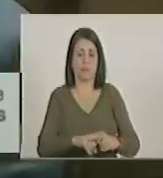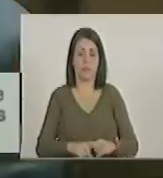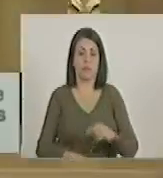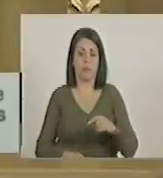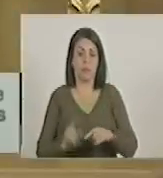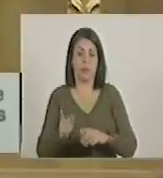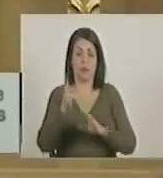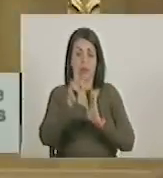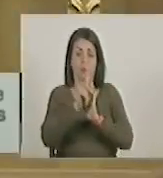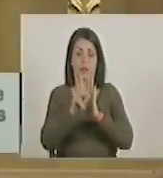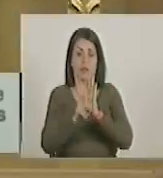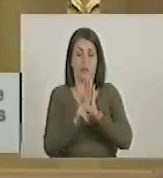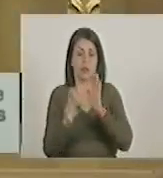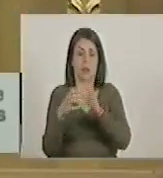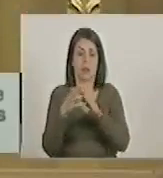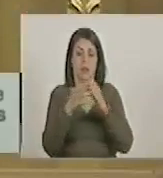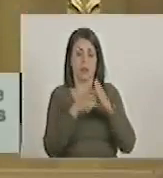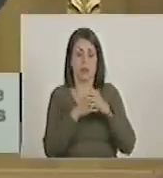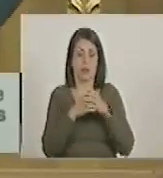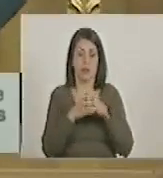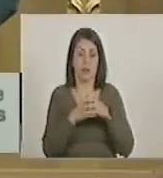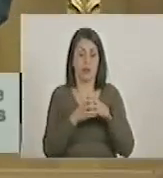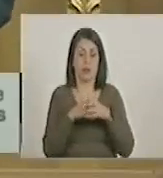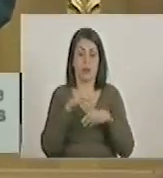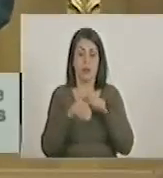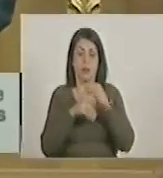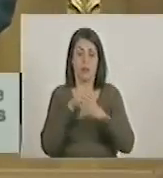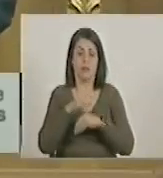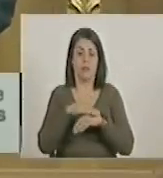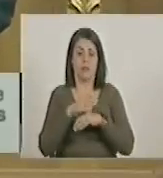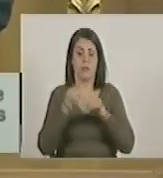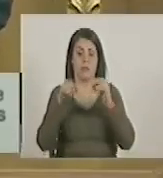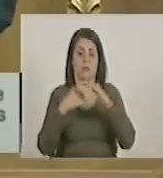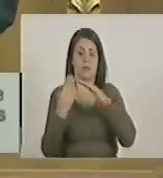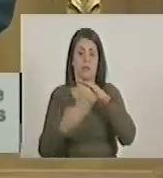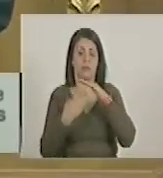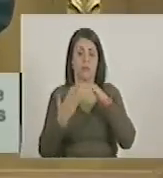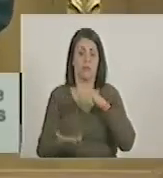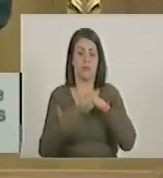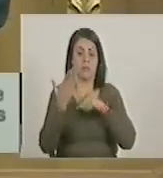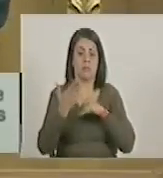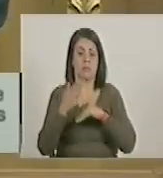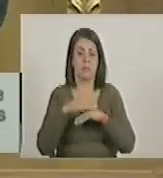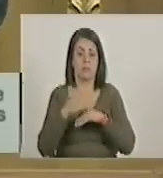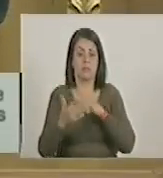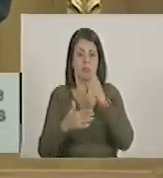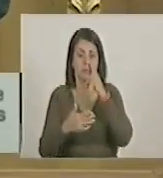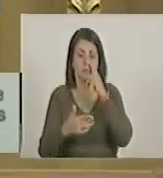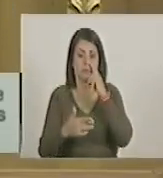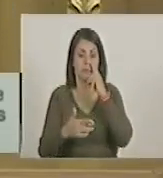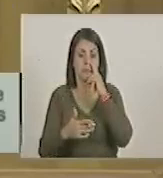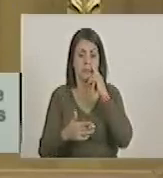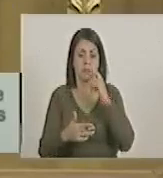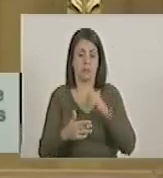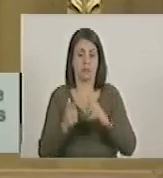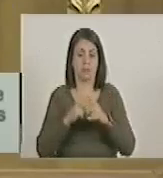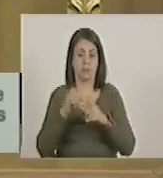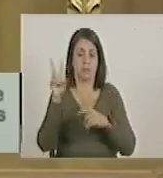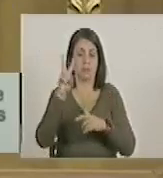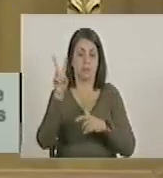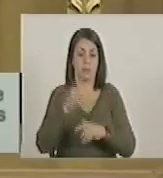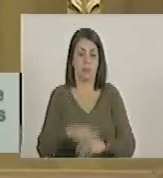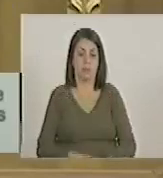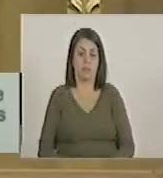los principales sectores que van a constituir la base fundamental para la